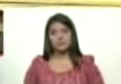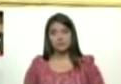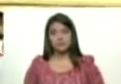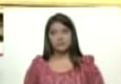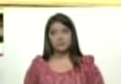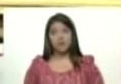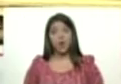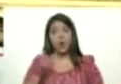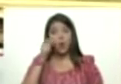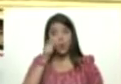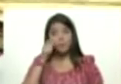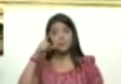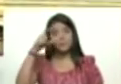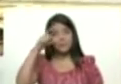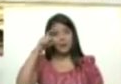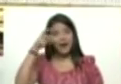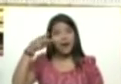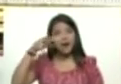Héctor Rodríguez.